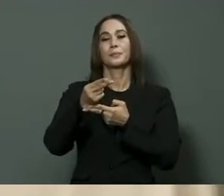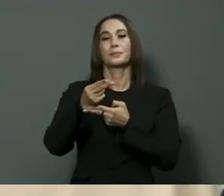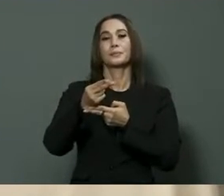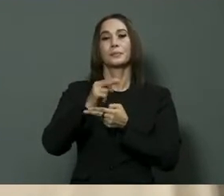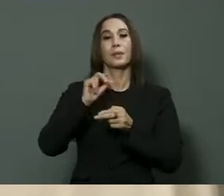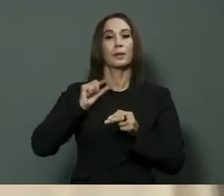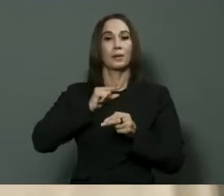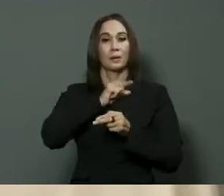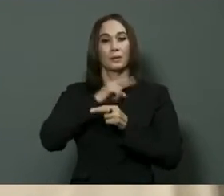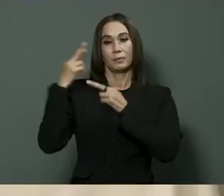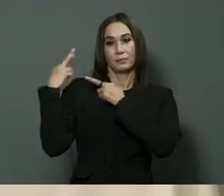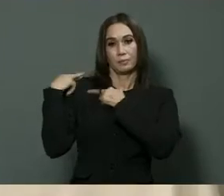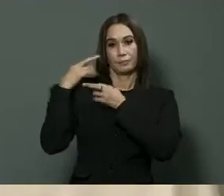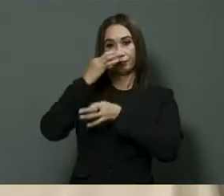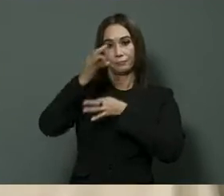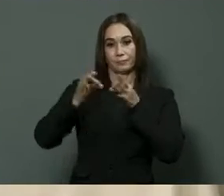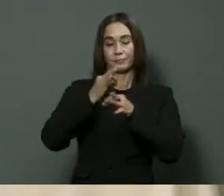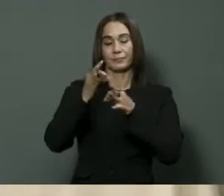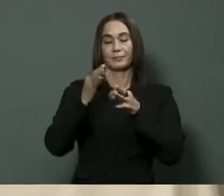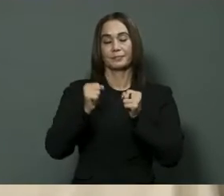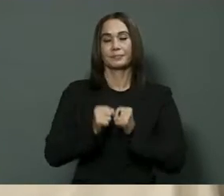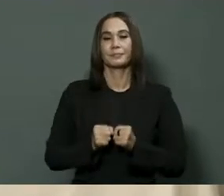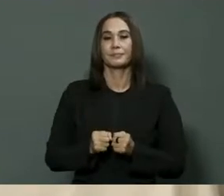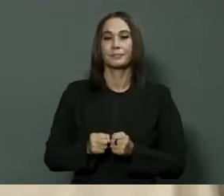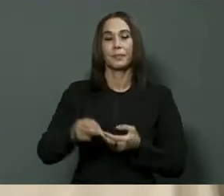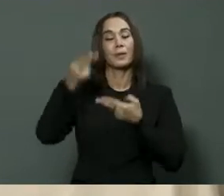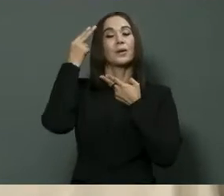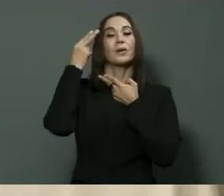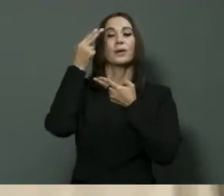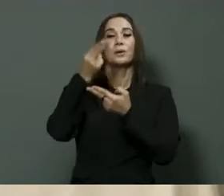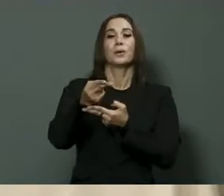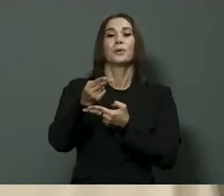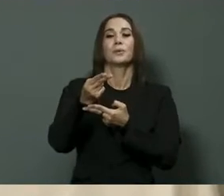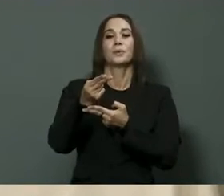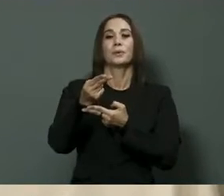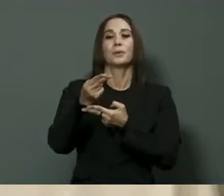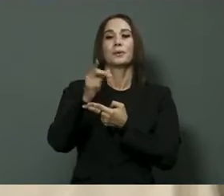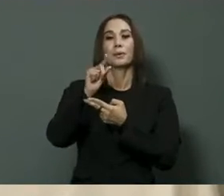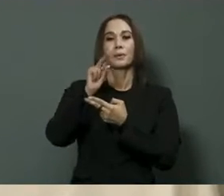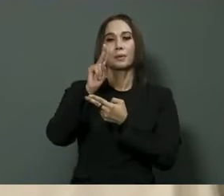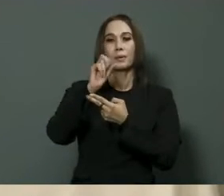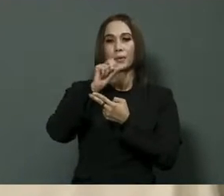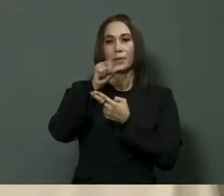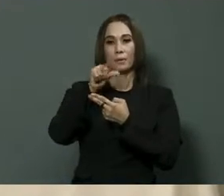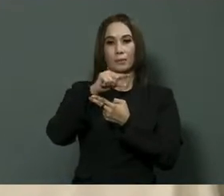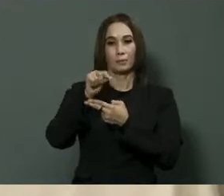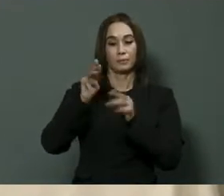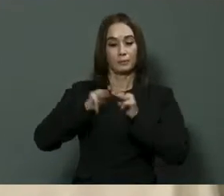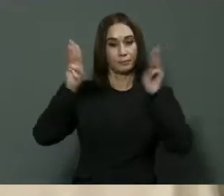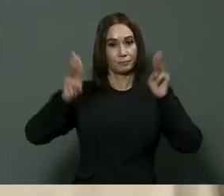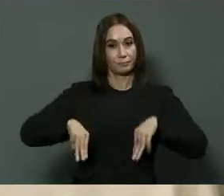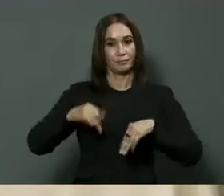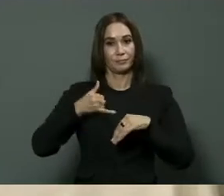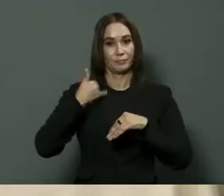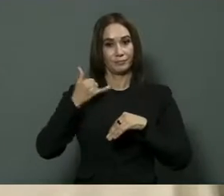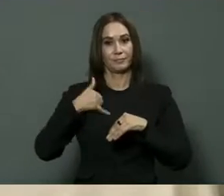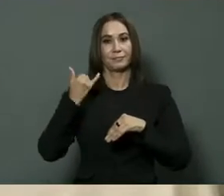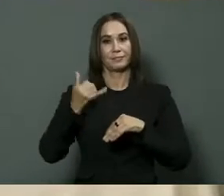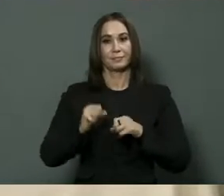Rosa, alcalde municipal de San Francisco de Macorís. Honorable Luz del Alba Jiménez, ministra de la